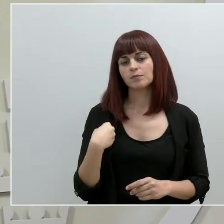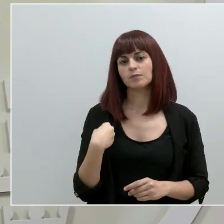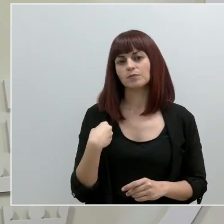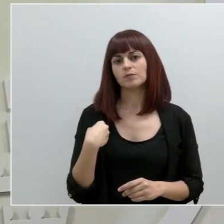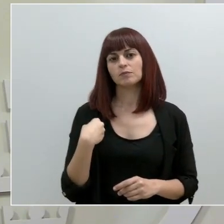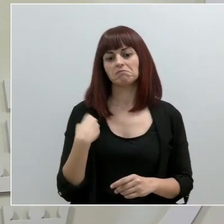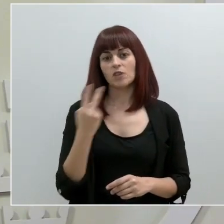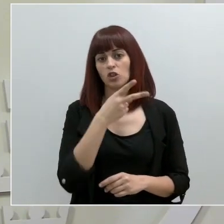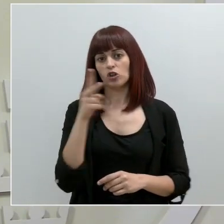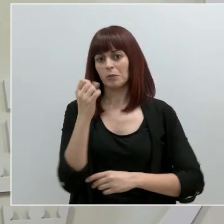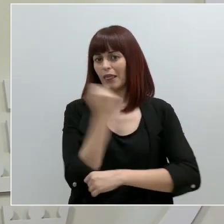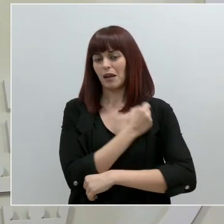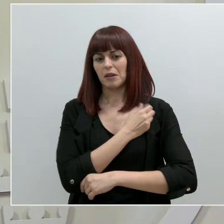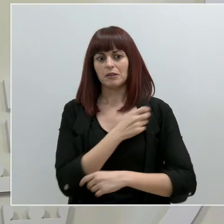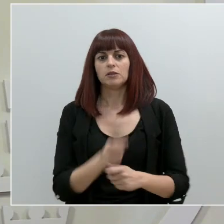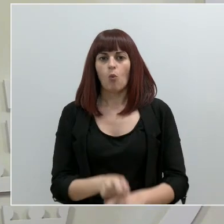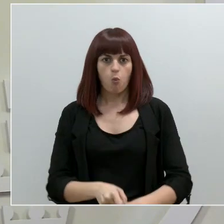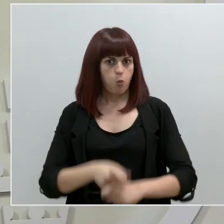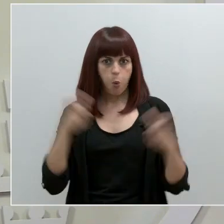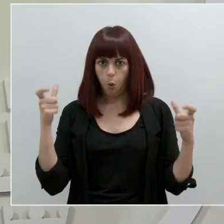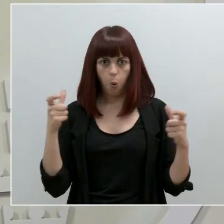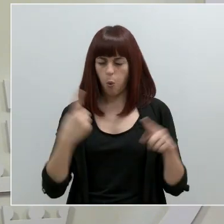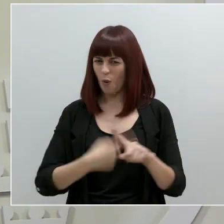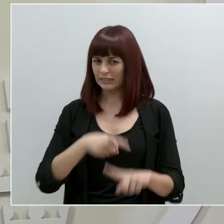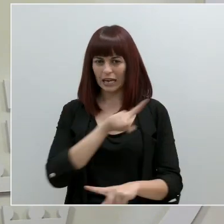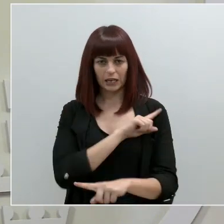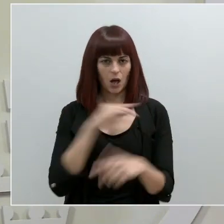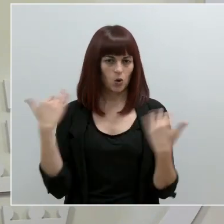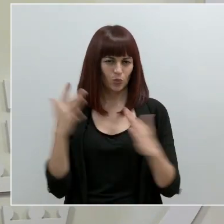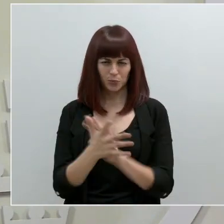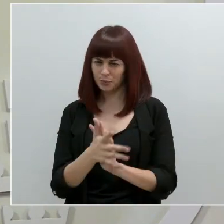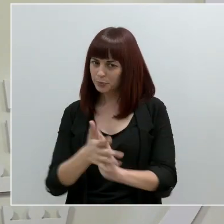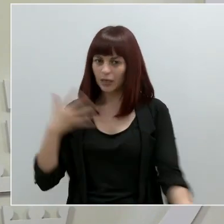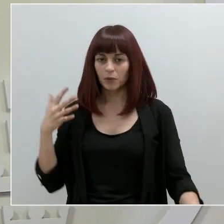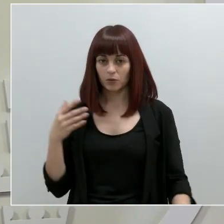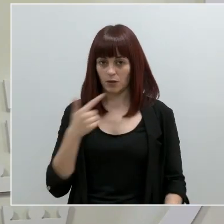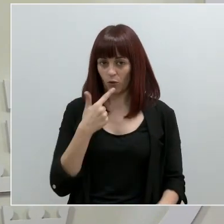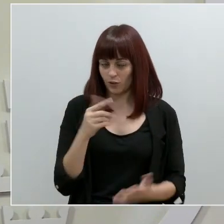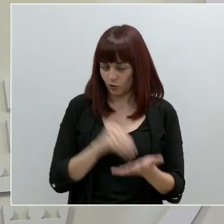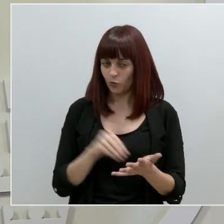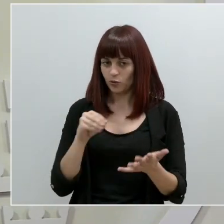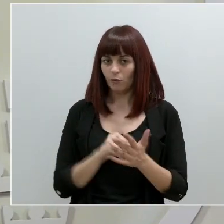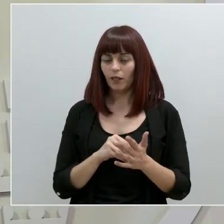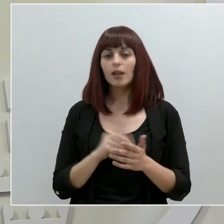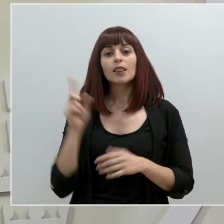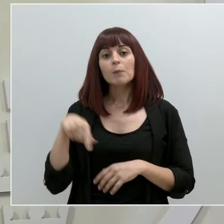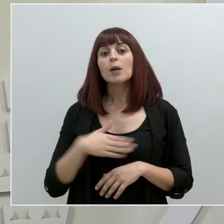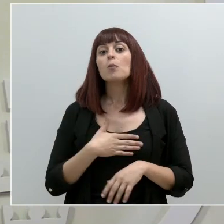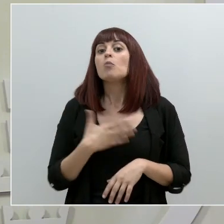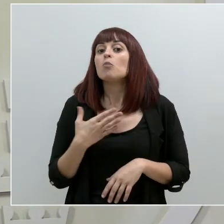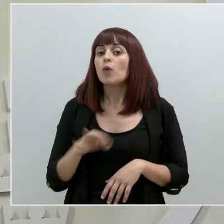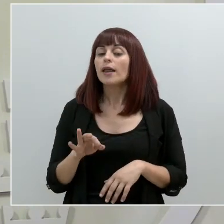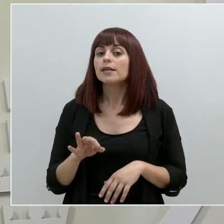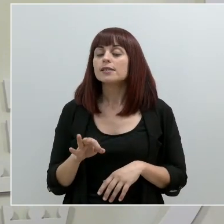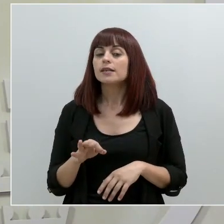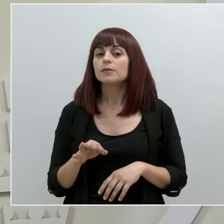2 semanas de Navidad fue extremadamente alto y fue muy vertiginoso. Como hemos comentado en muchas ocasiones, también posiblemente debido